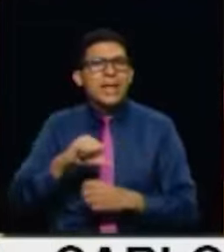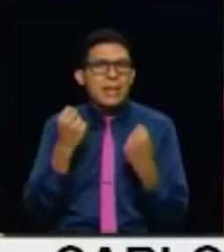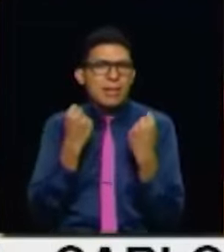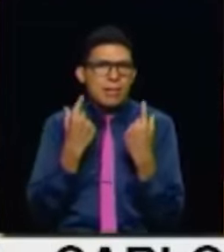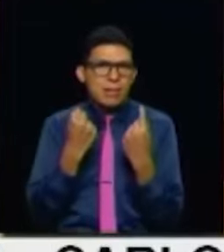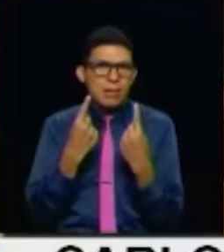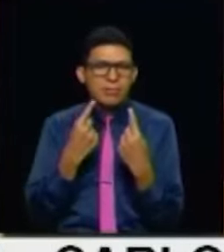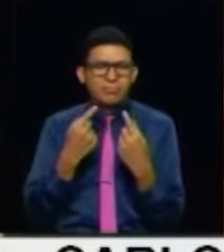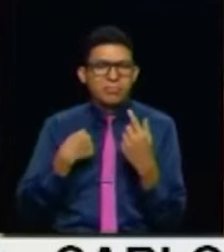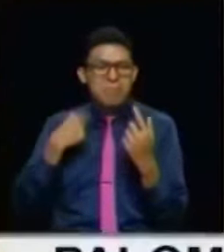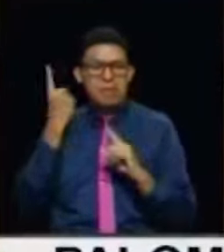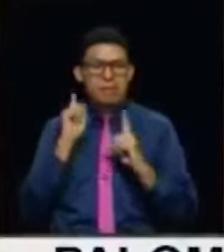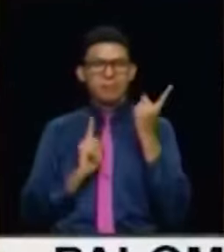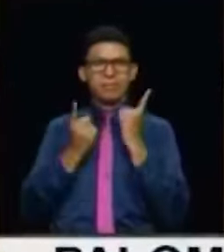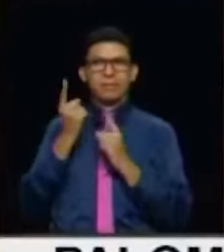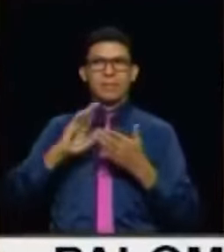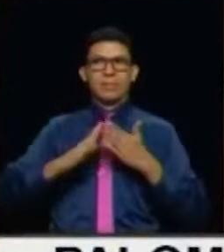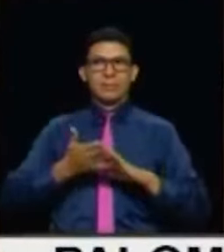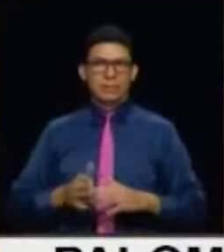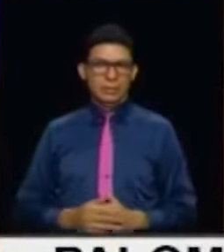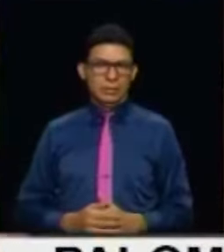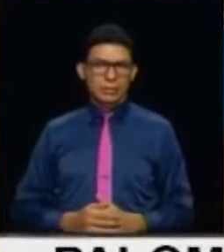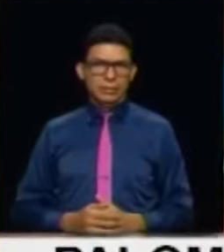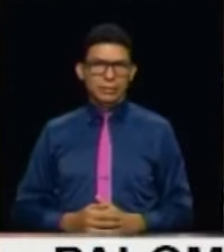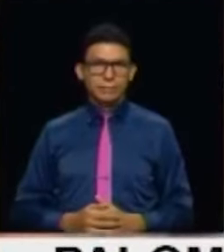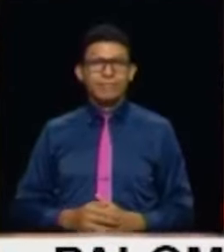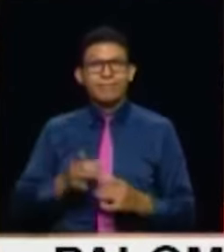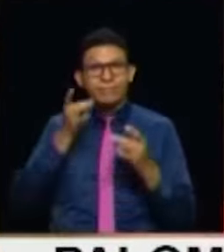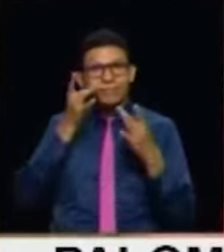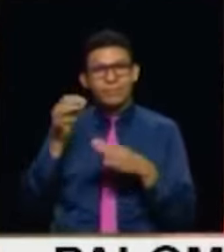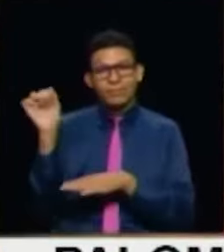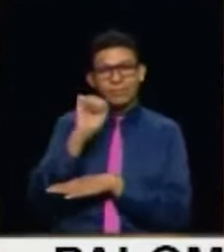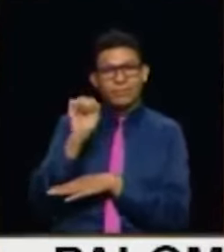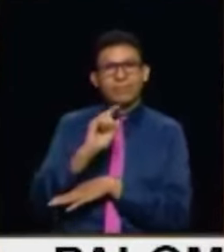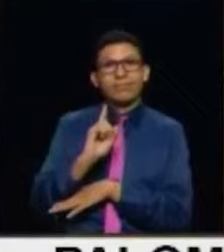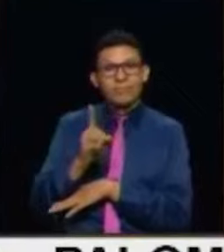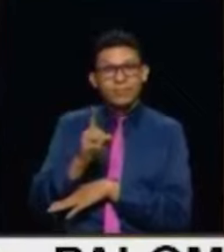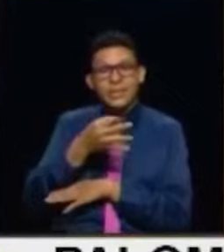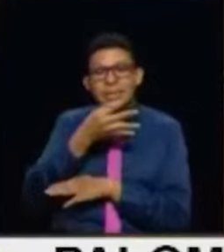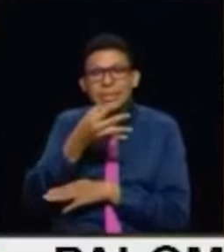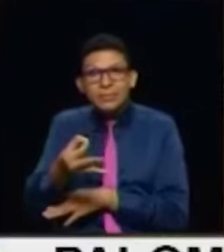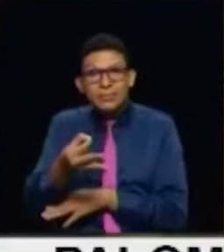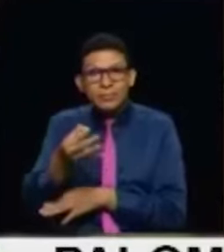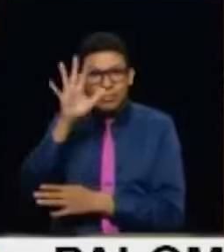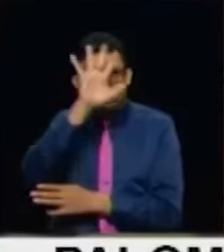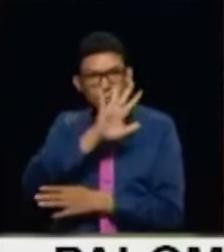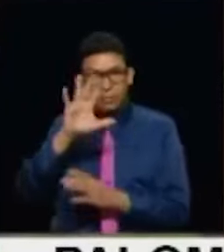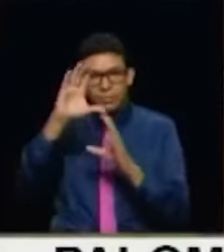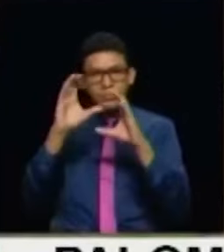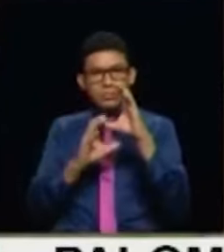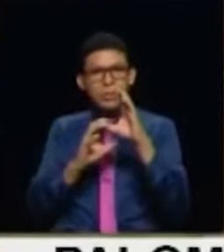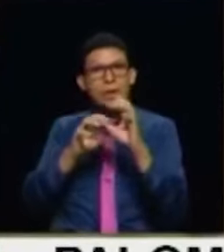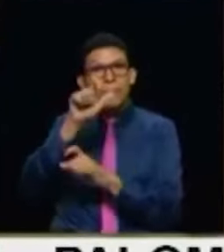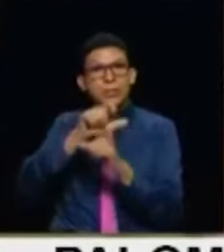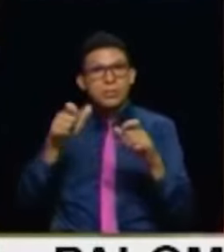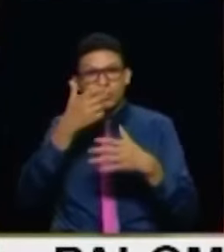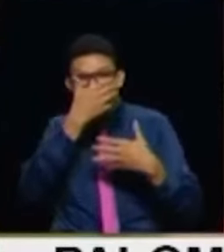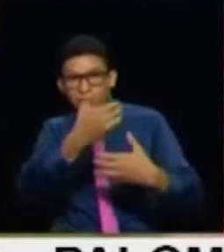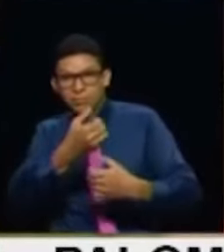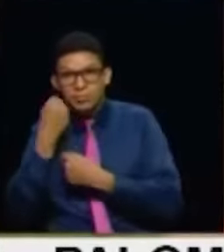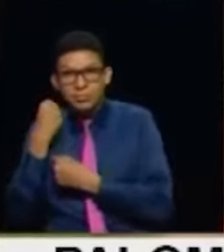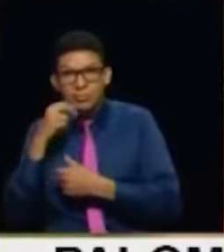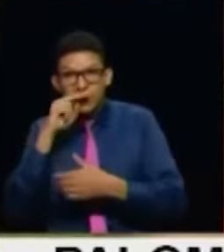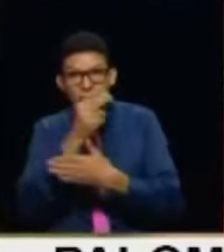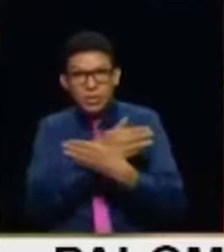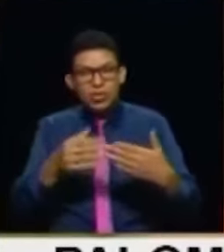e improvisada de la paz total. Creo que aquí está pasando una cosa muy grave con las camionetas, porque también las denuncias en el departamento del Cauca es que la gente que secuestran, los niños